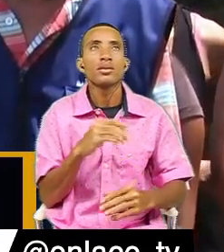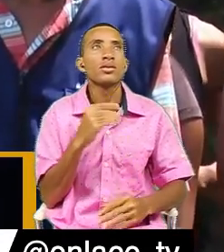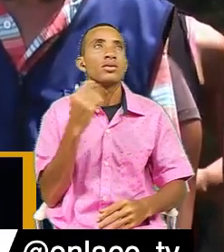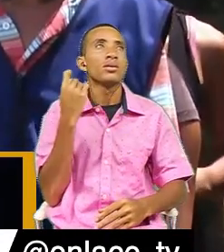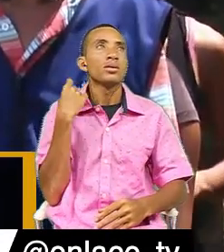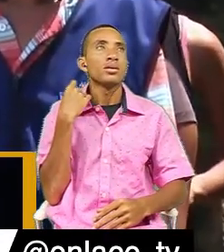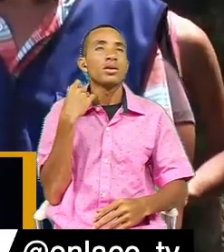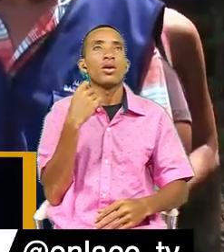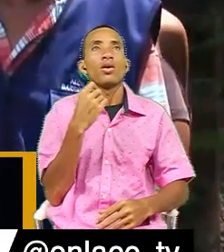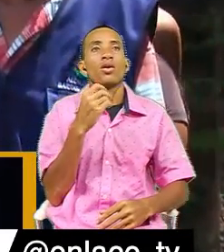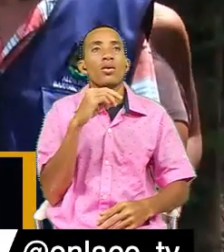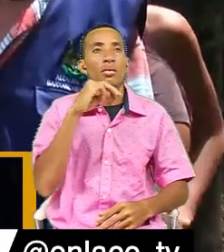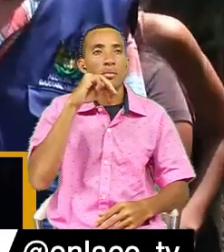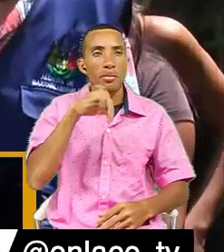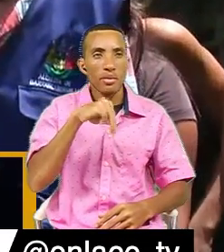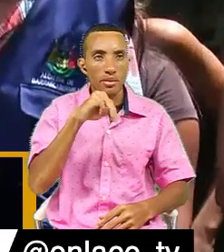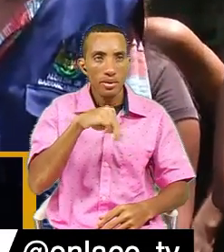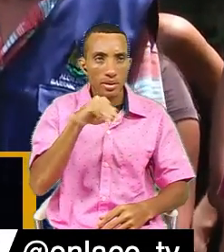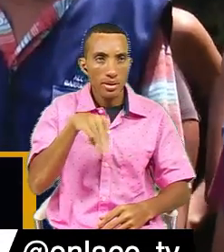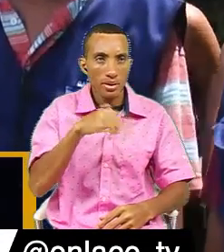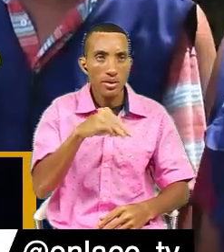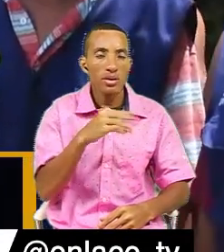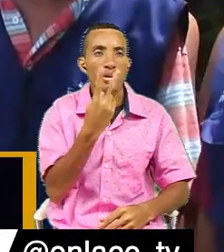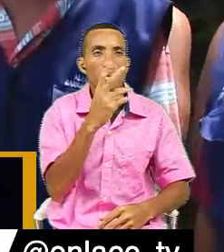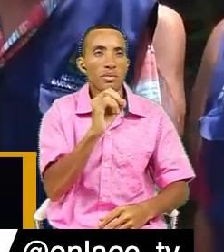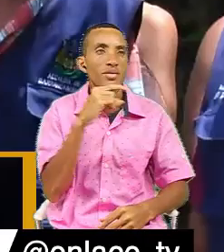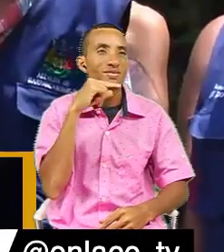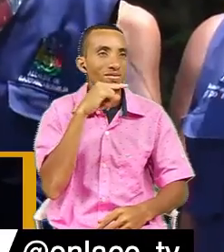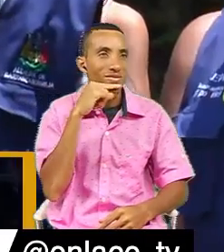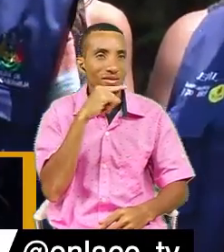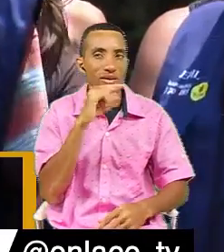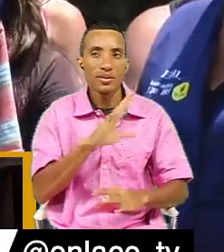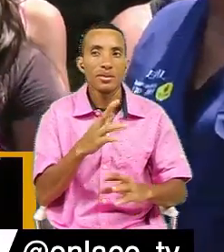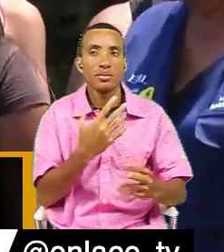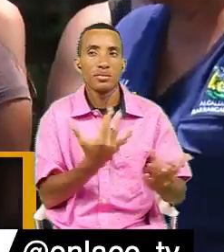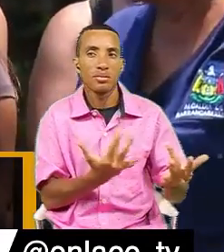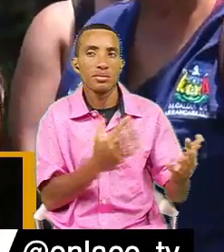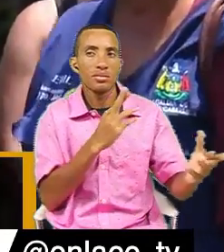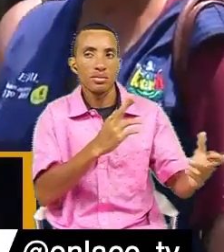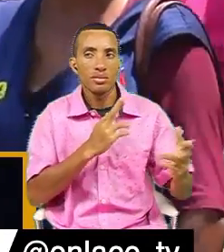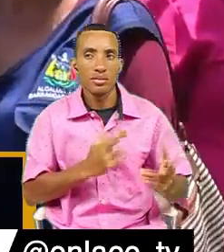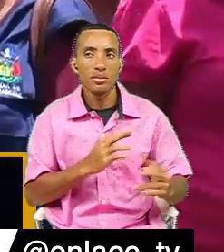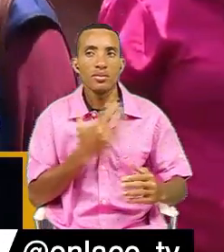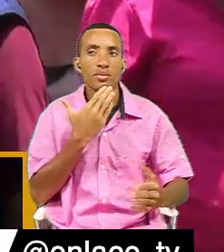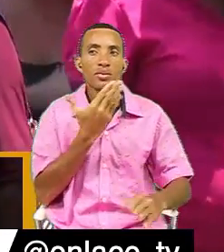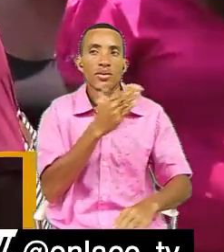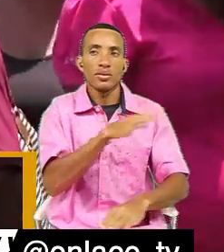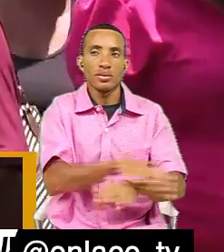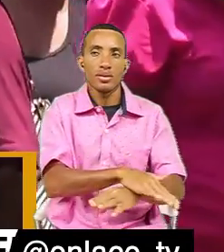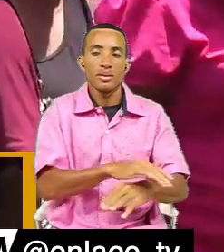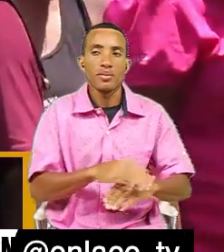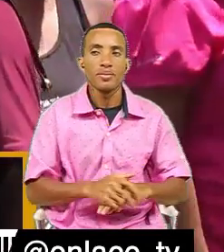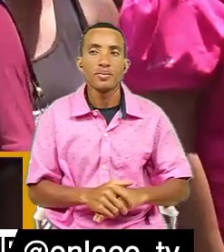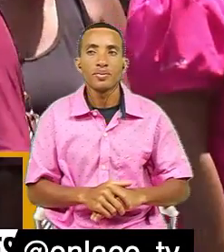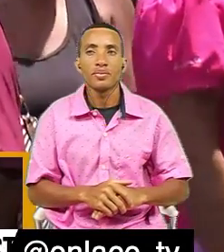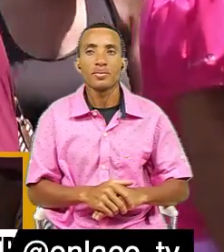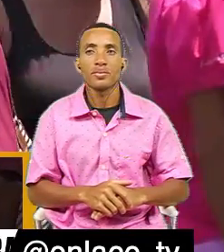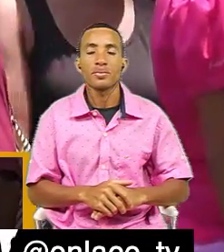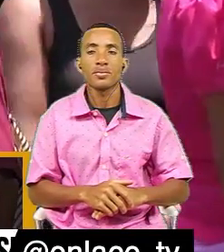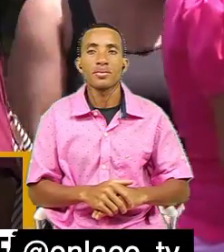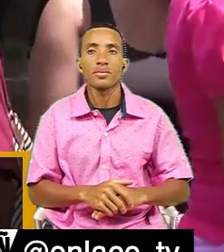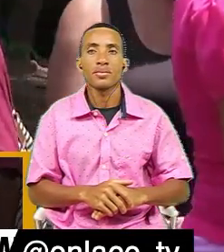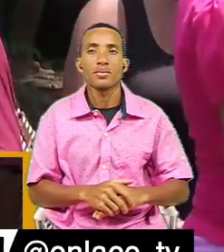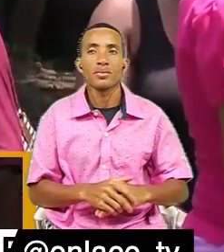20 de julio, pues están a la espera de una respuesta. ¿No es así, doña Algisa Salgado, que también es él, con las buenas tardes? Sí, buenas tardes.